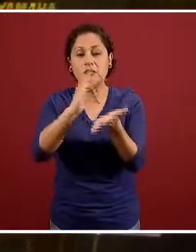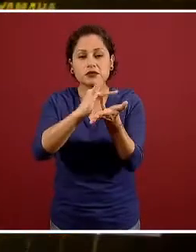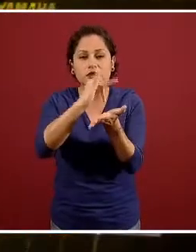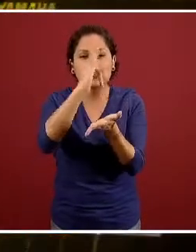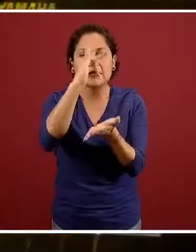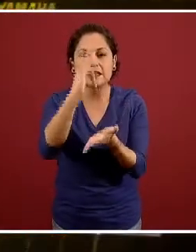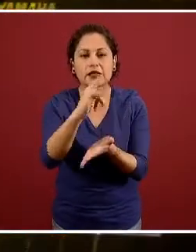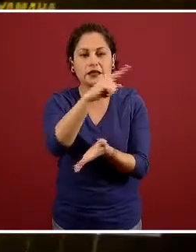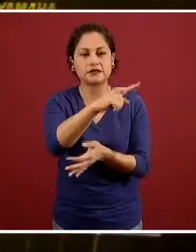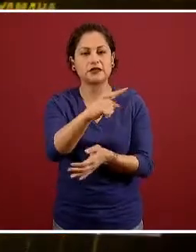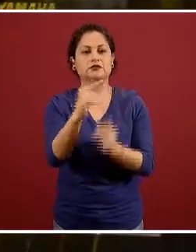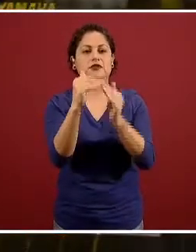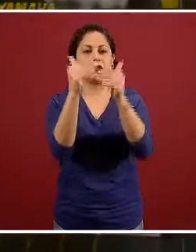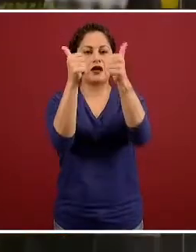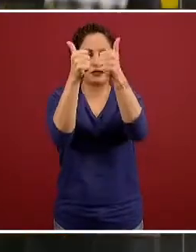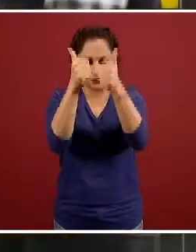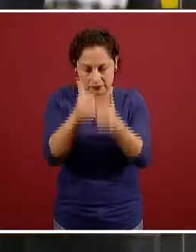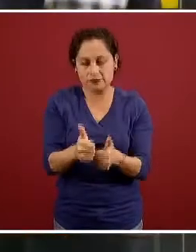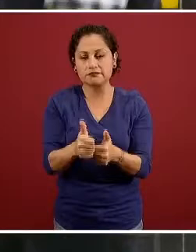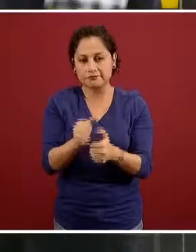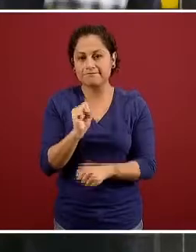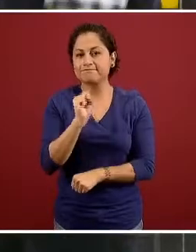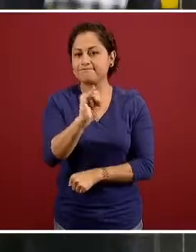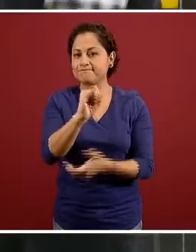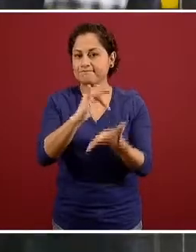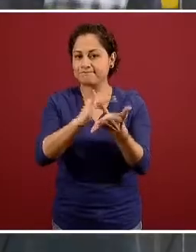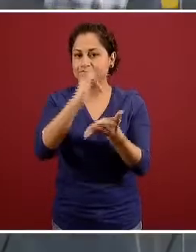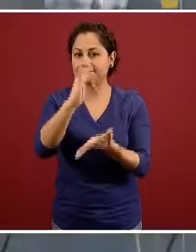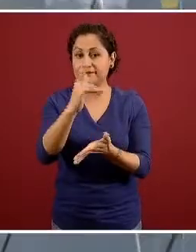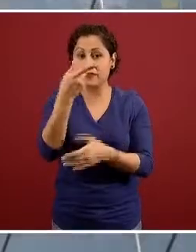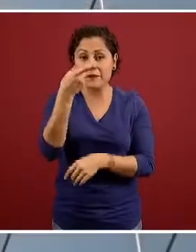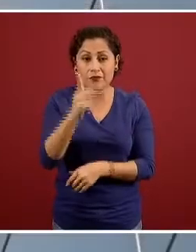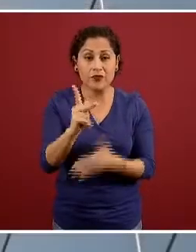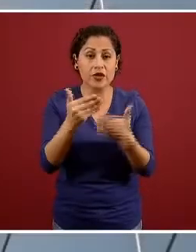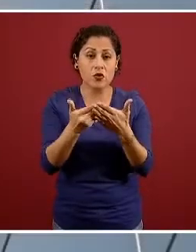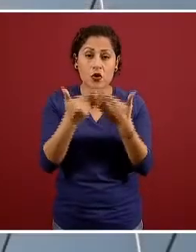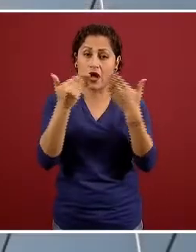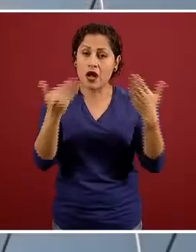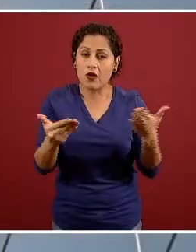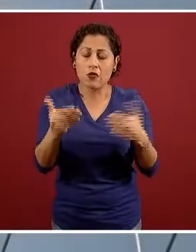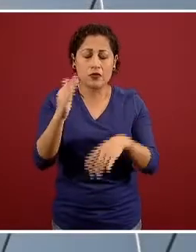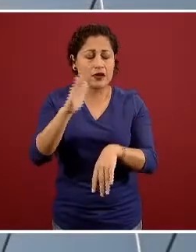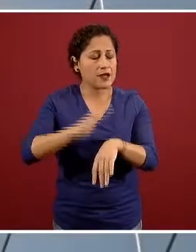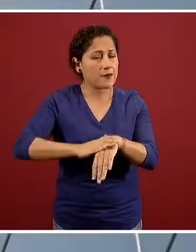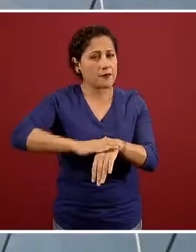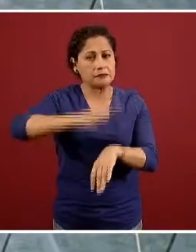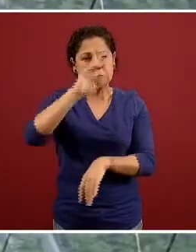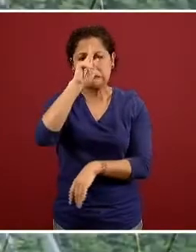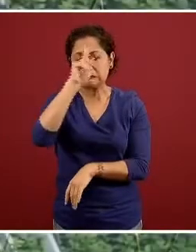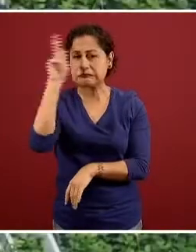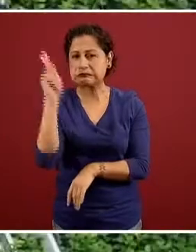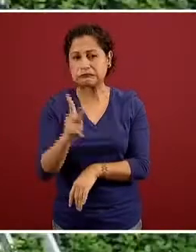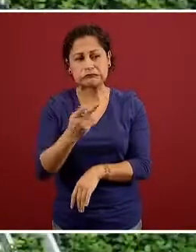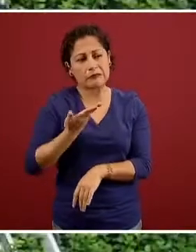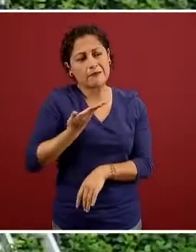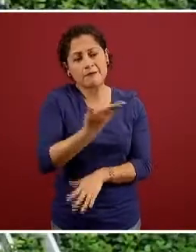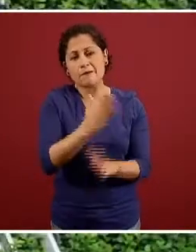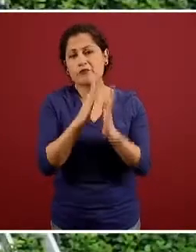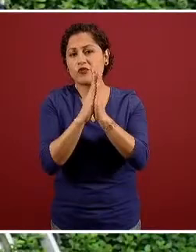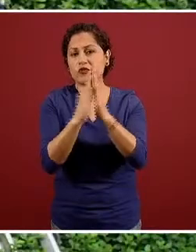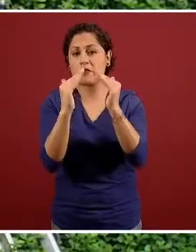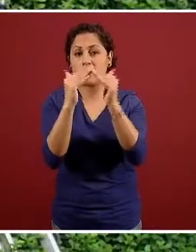Distancia, pero ahora más que nunca, les pedimos que sigan quedándose en